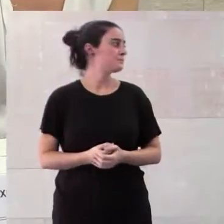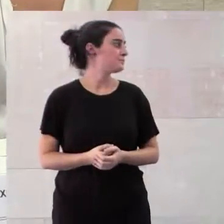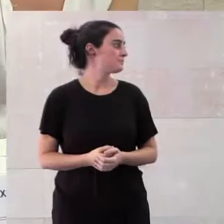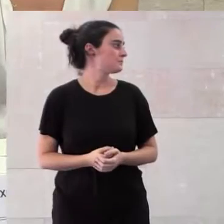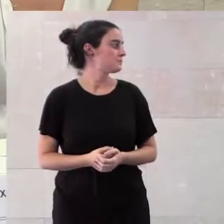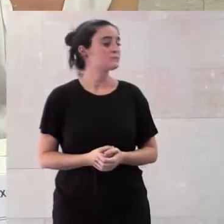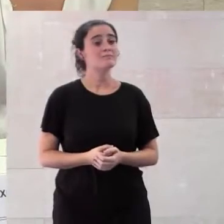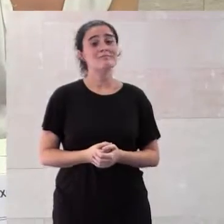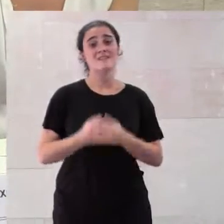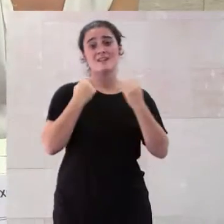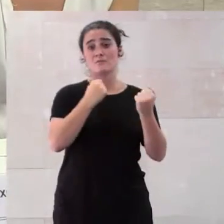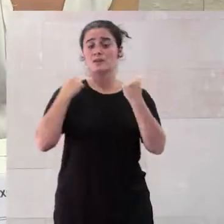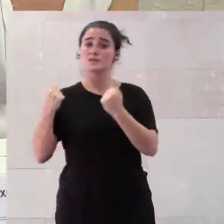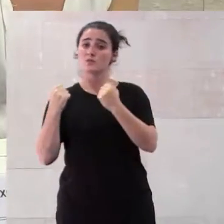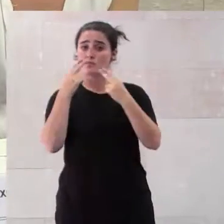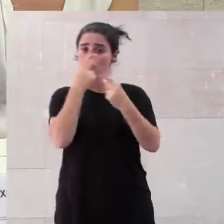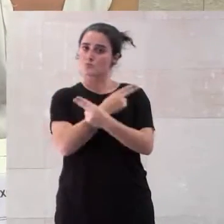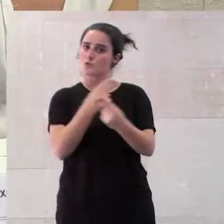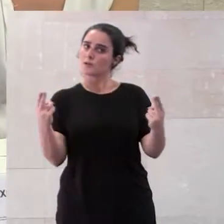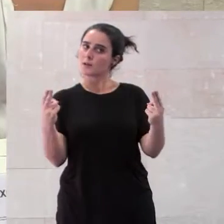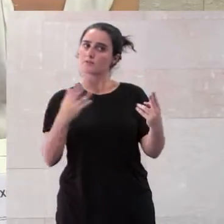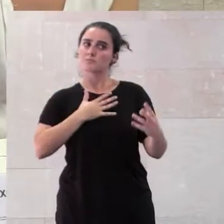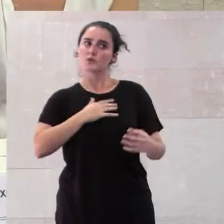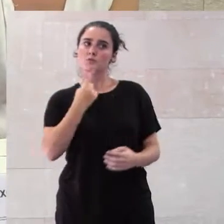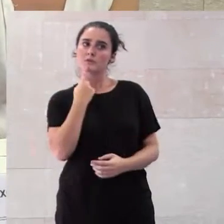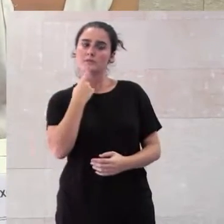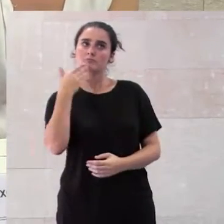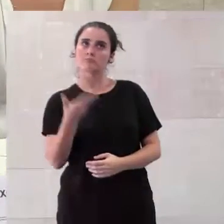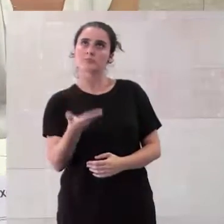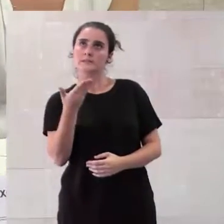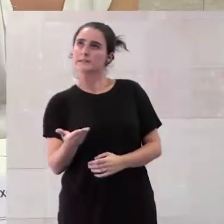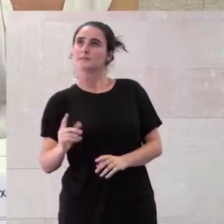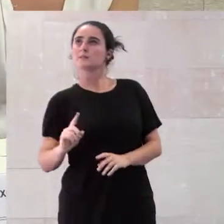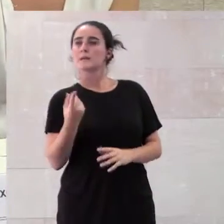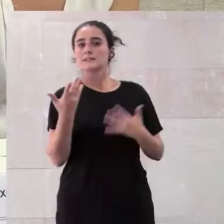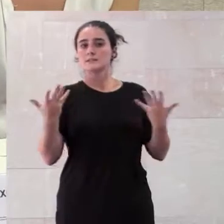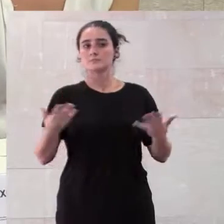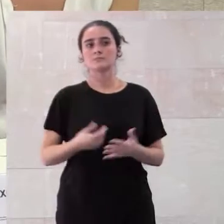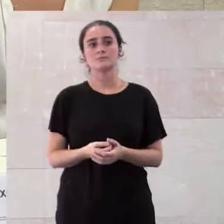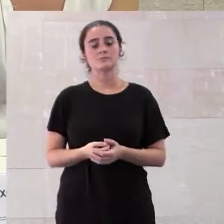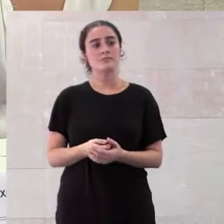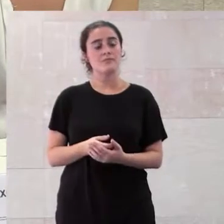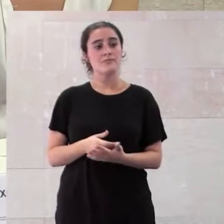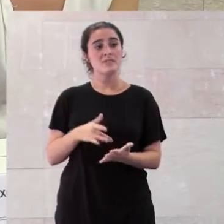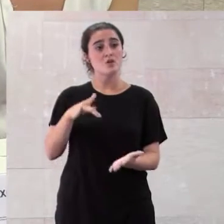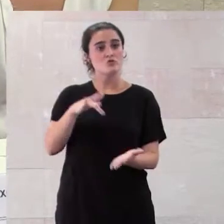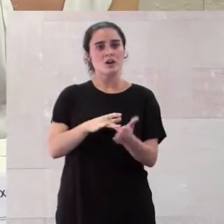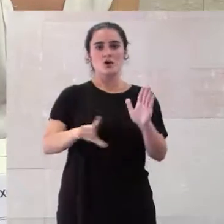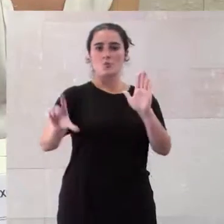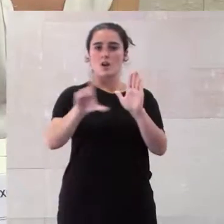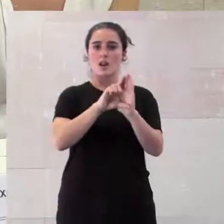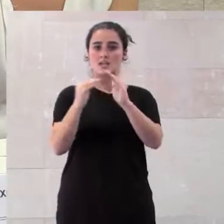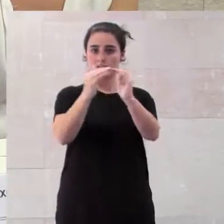En la administración pública podemos decir o podemos destacar que se generan instancias y leyes de